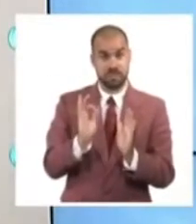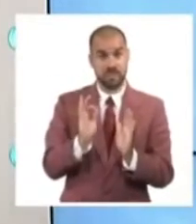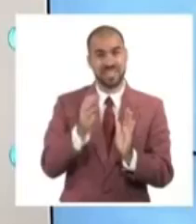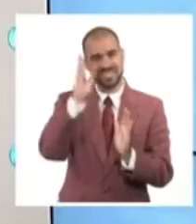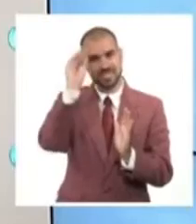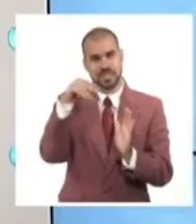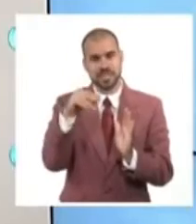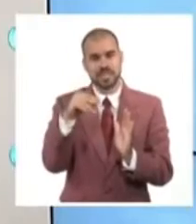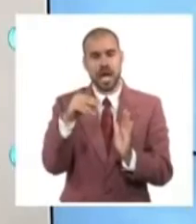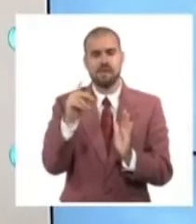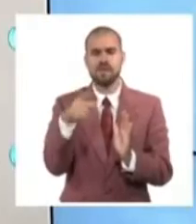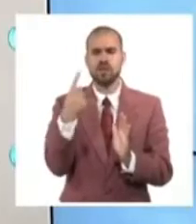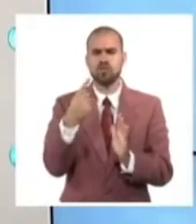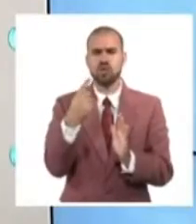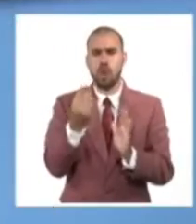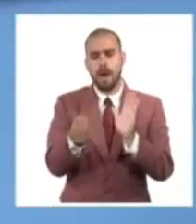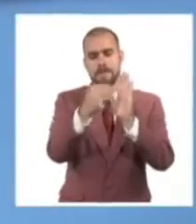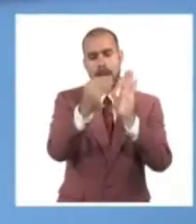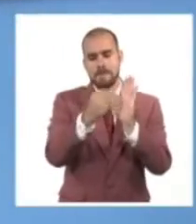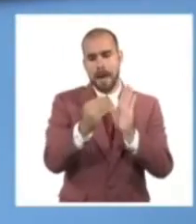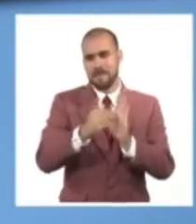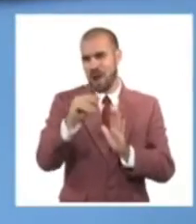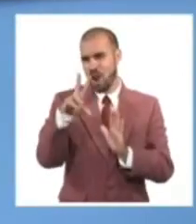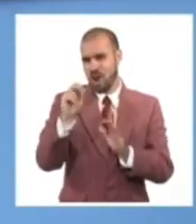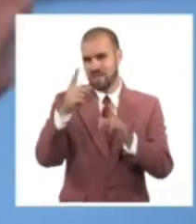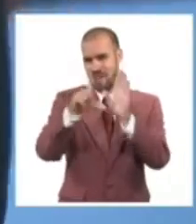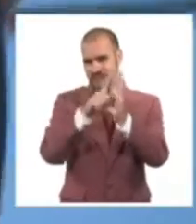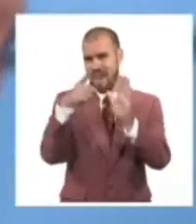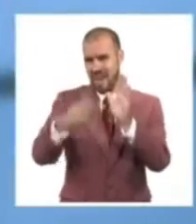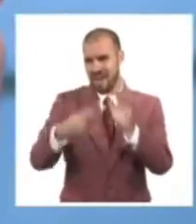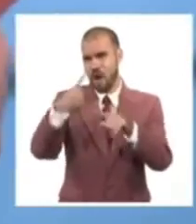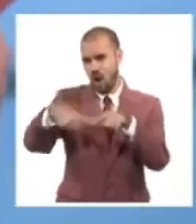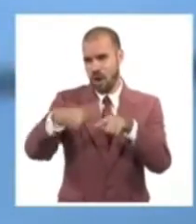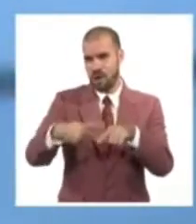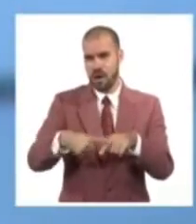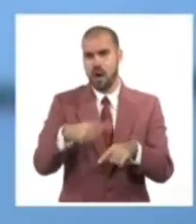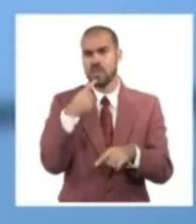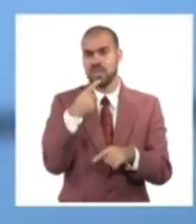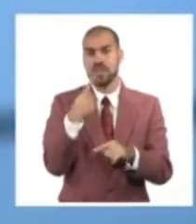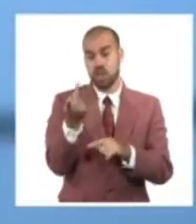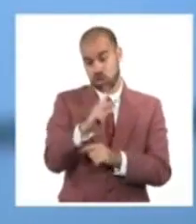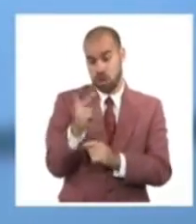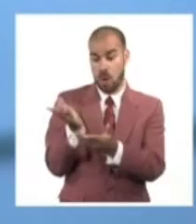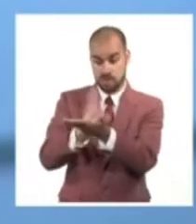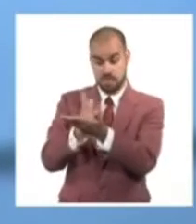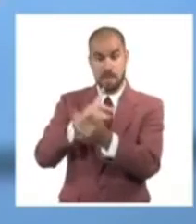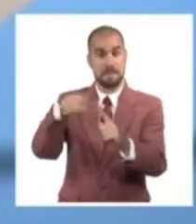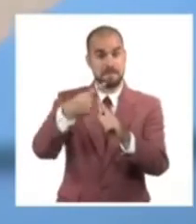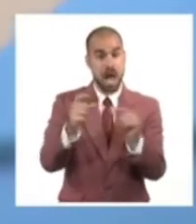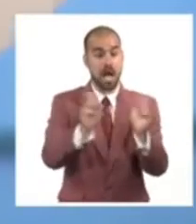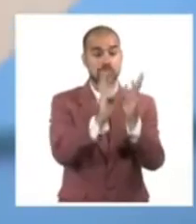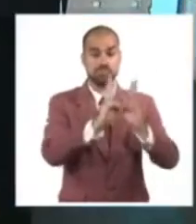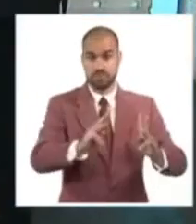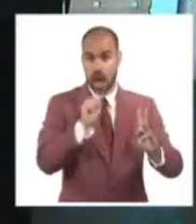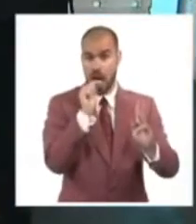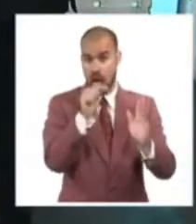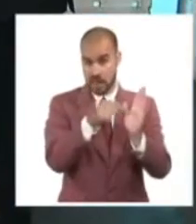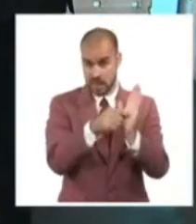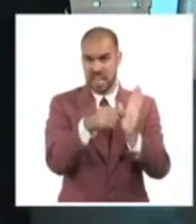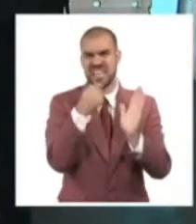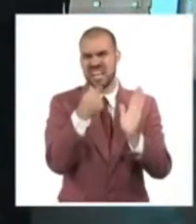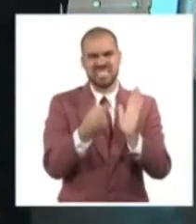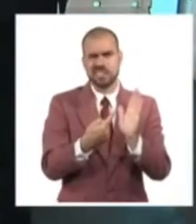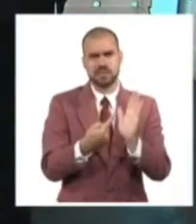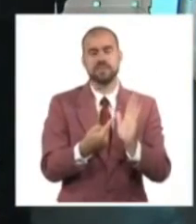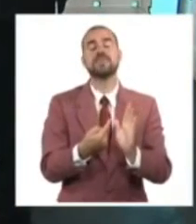que se está editando, que tiene su revista electrónica y su revista digital, es una revista que ha sido construida